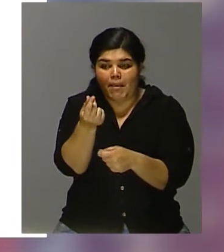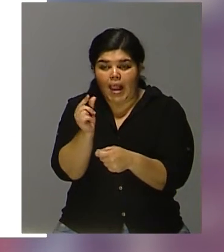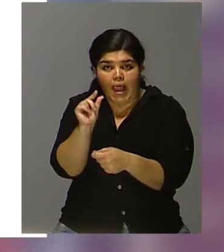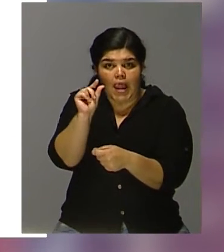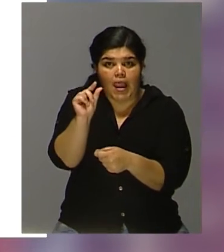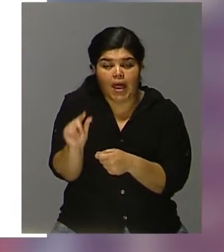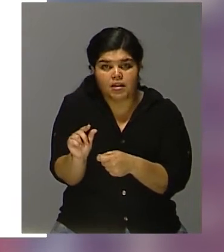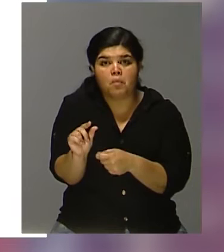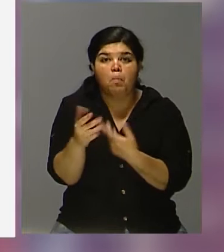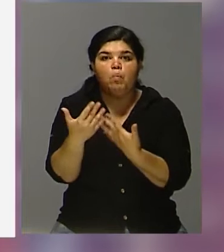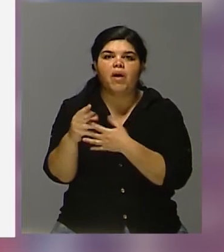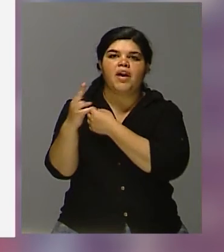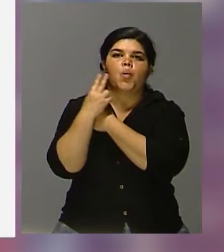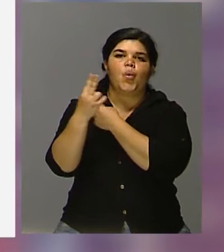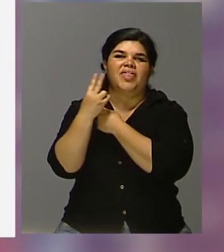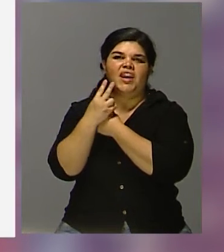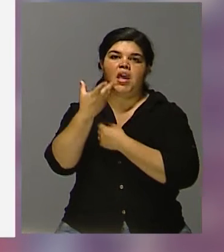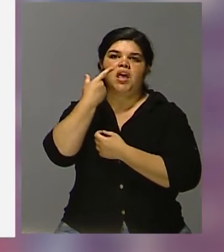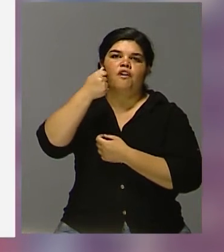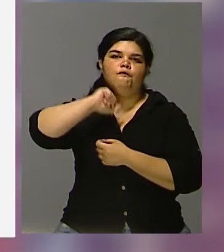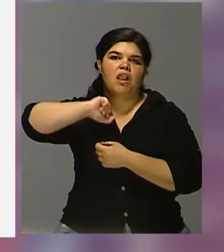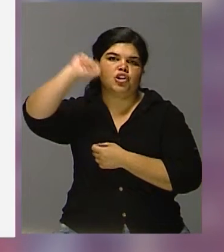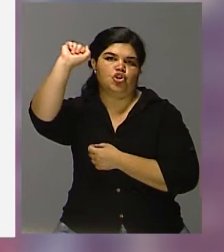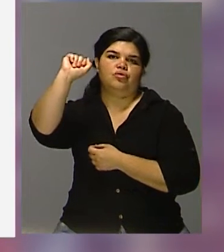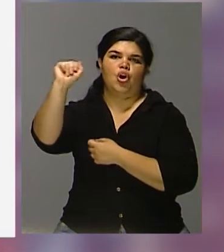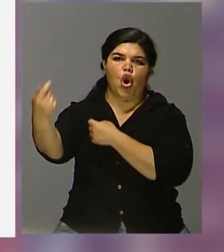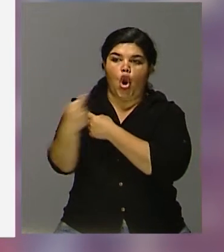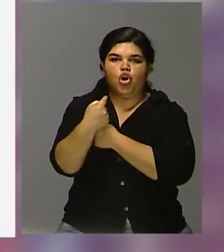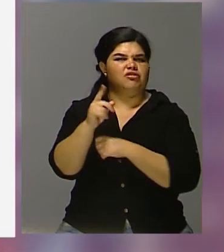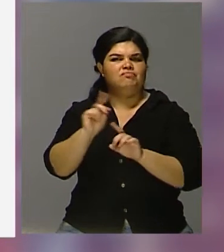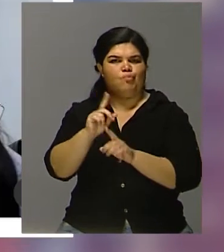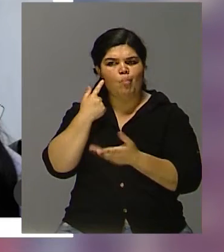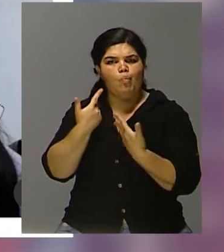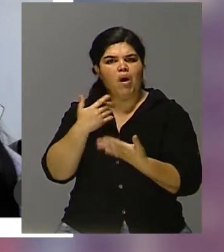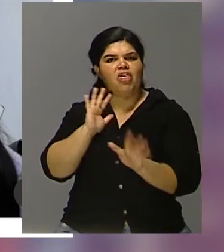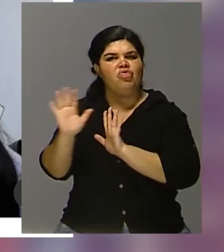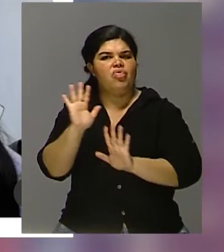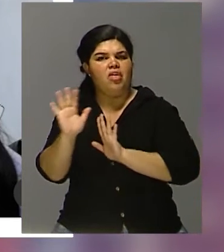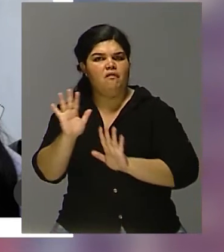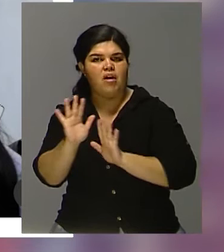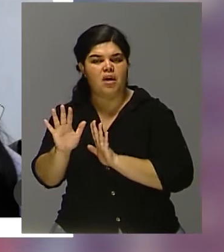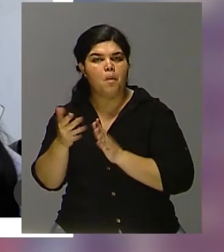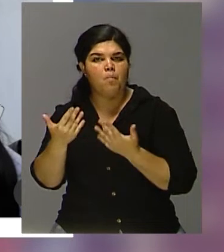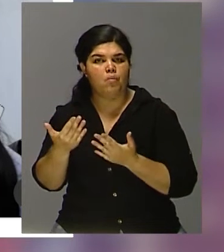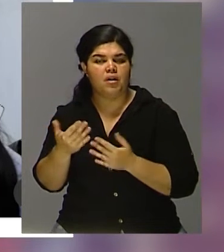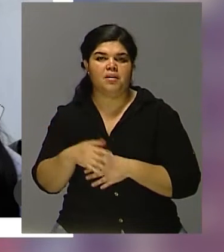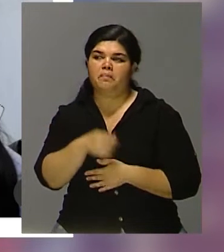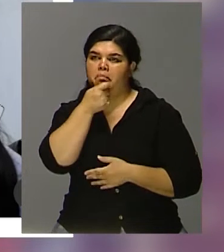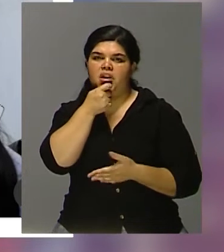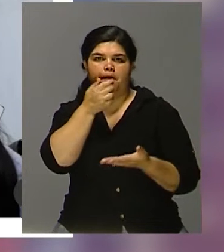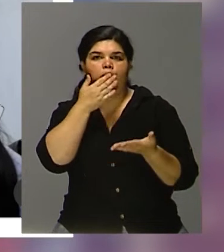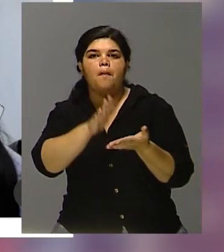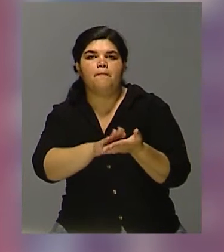de la inflación, porque hay muchos instrumentos como de la devaluación de la moneda, porque hay muchos instrumentos como los certificados de